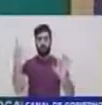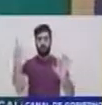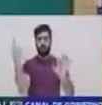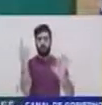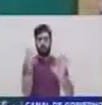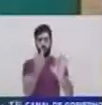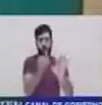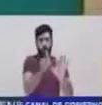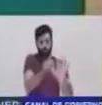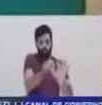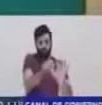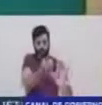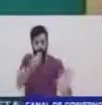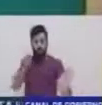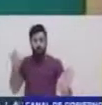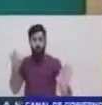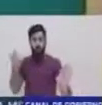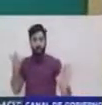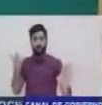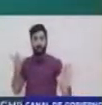extraerlos